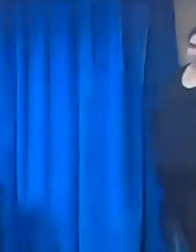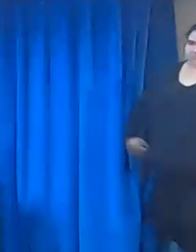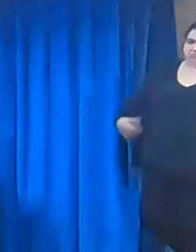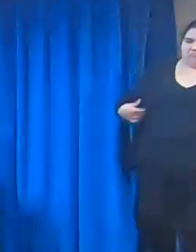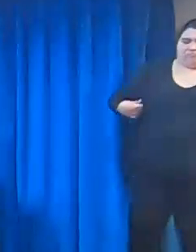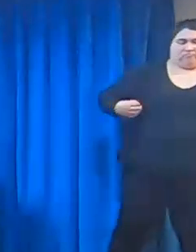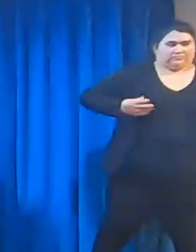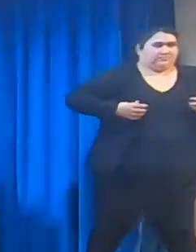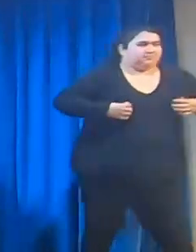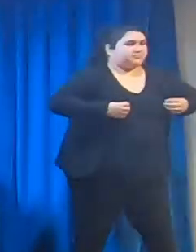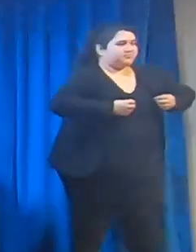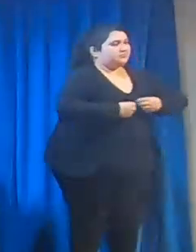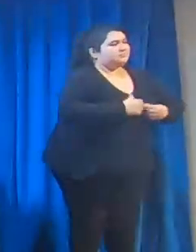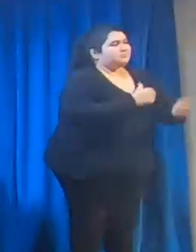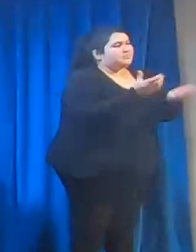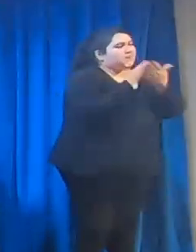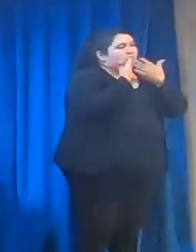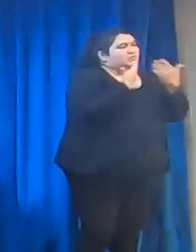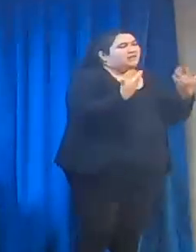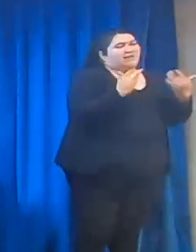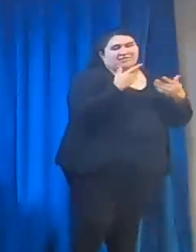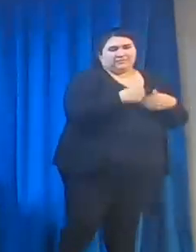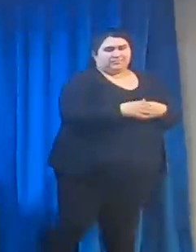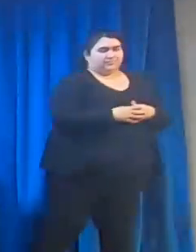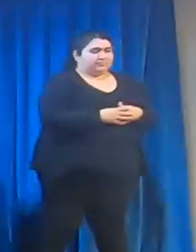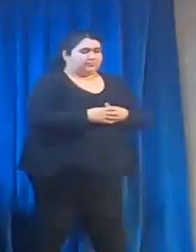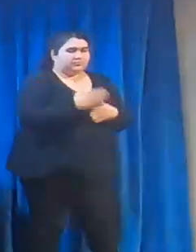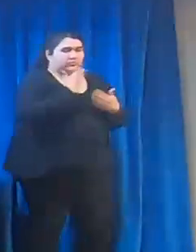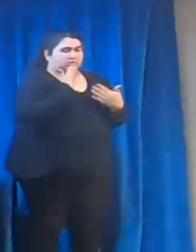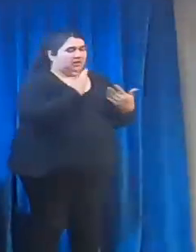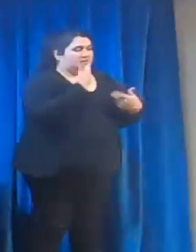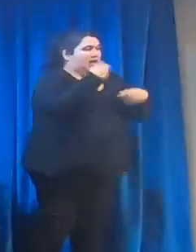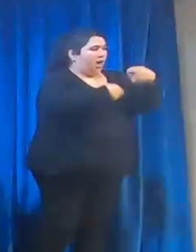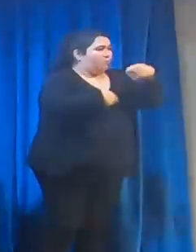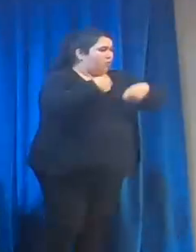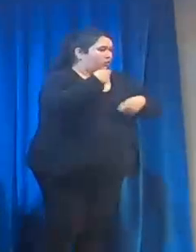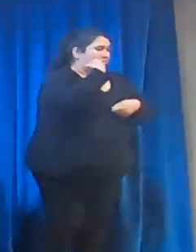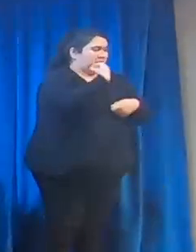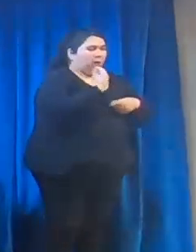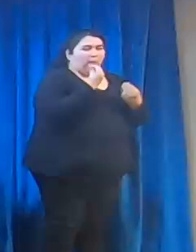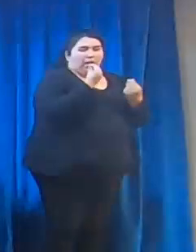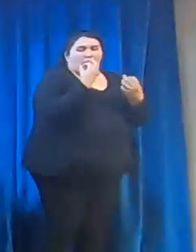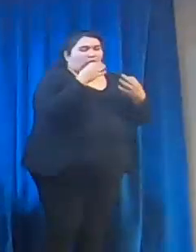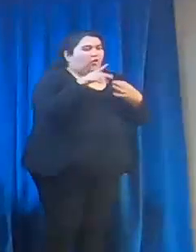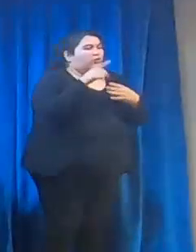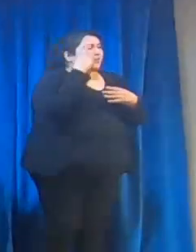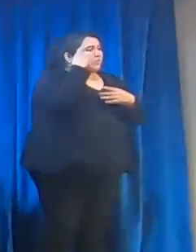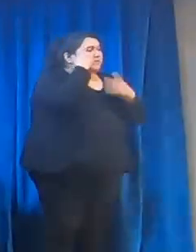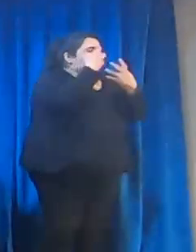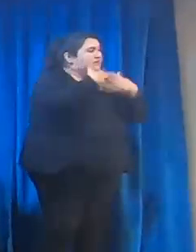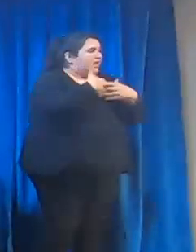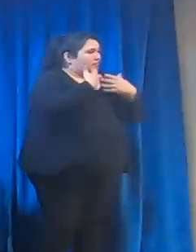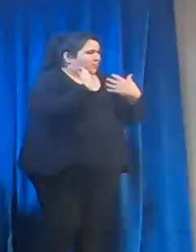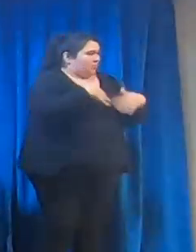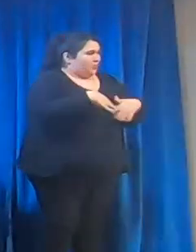Bueno, muchísimas gracias por estos aportes valiosísimos que nos dejan pensando un montón.